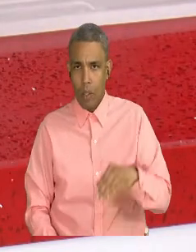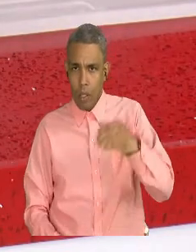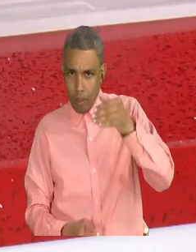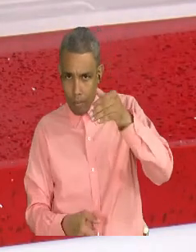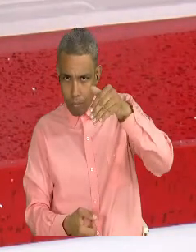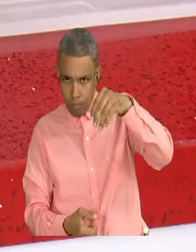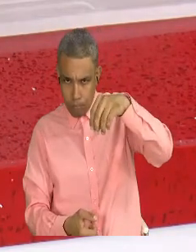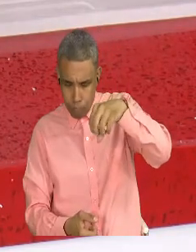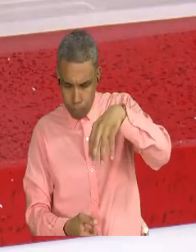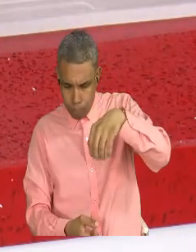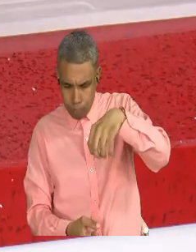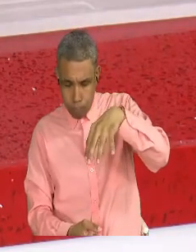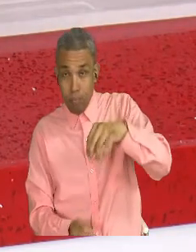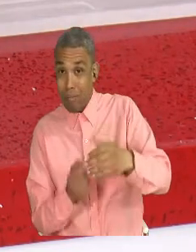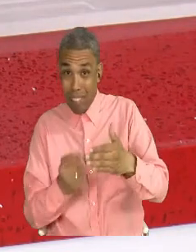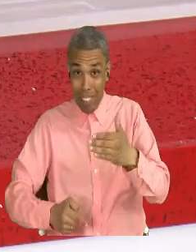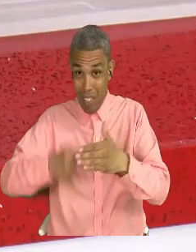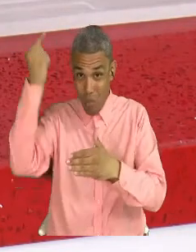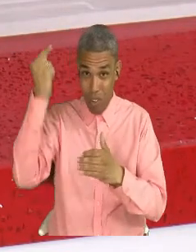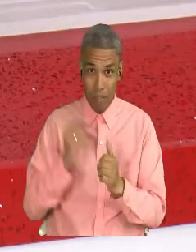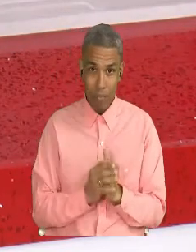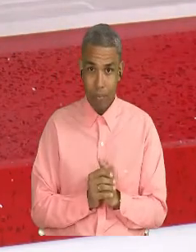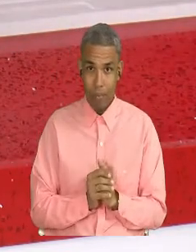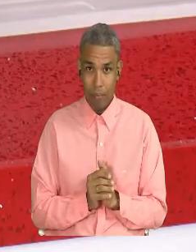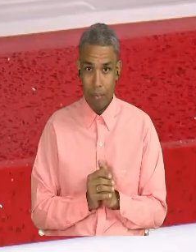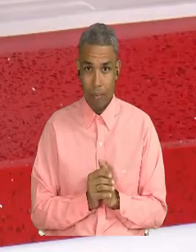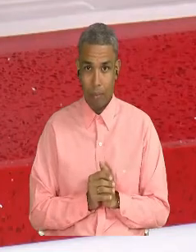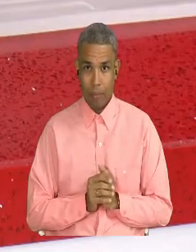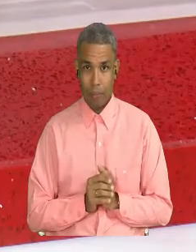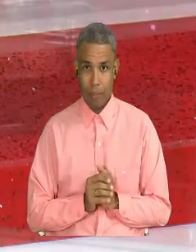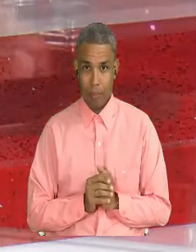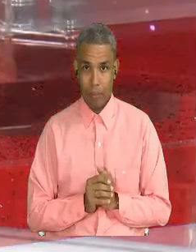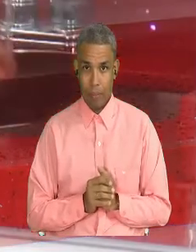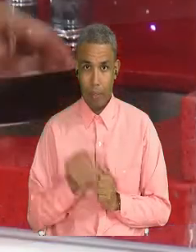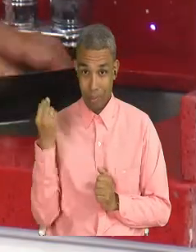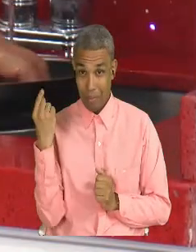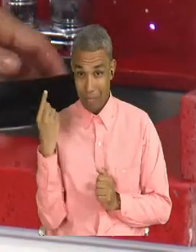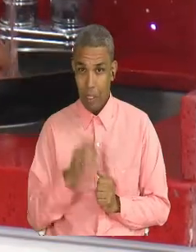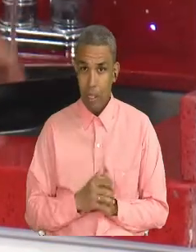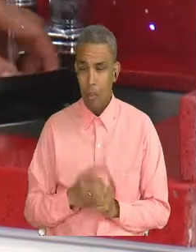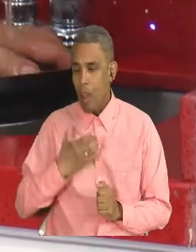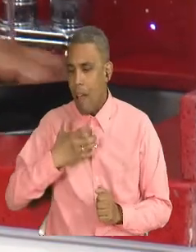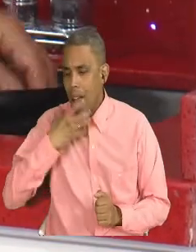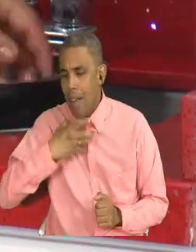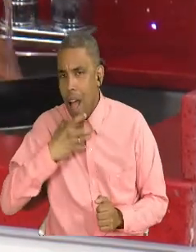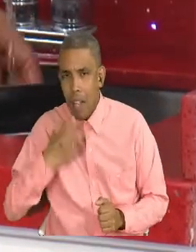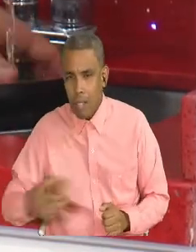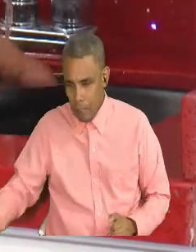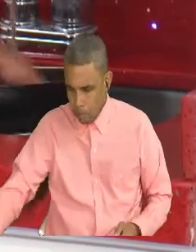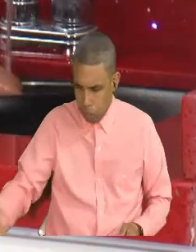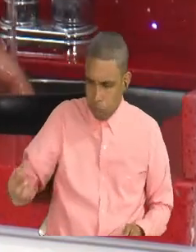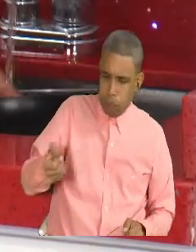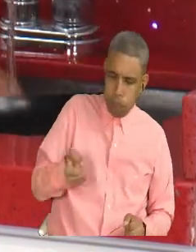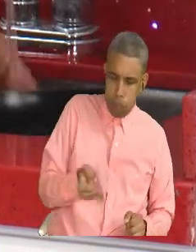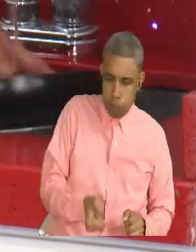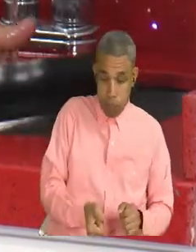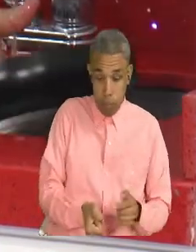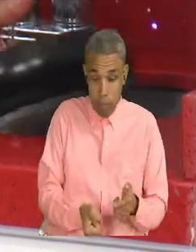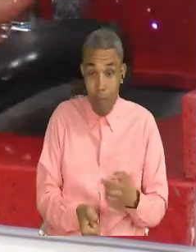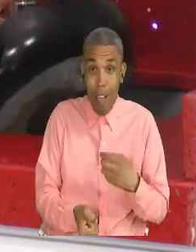Si los dejamos sin enfriar, sigue la cocción. Entonces la calor lo que va a hacer es seguir cocinando